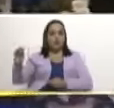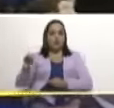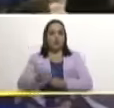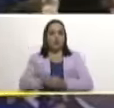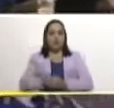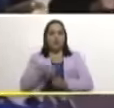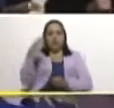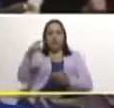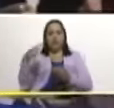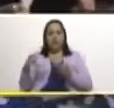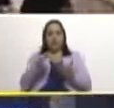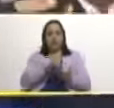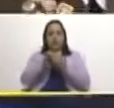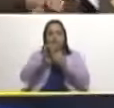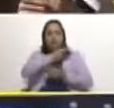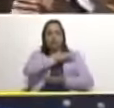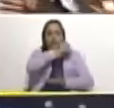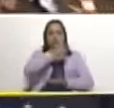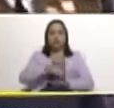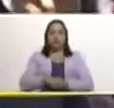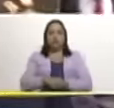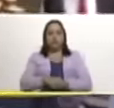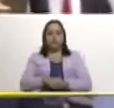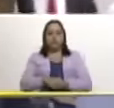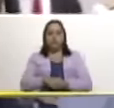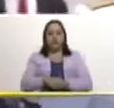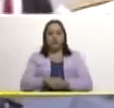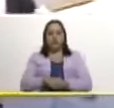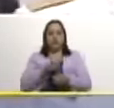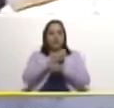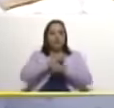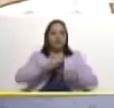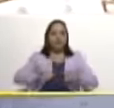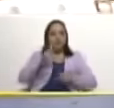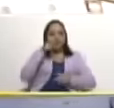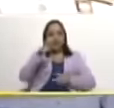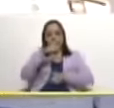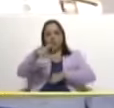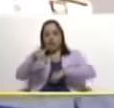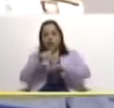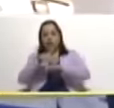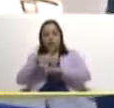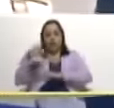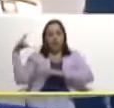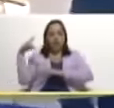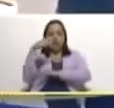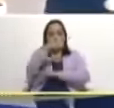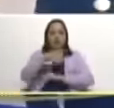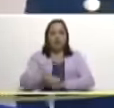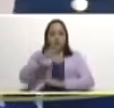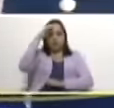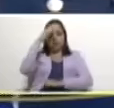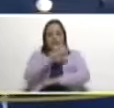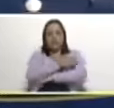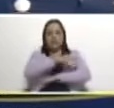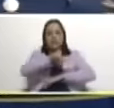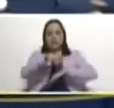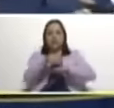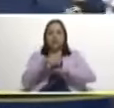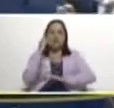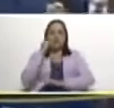del Ejército, Armada, Aviación, Guardia Nacional y Milicia Nacional Bolivariana,